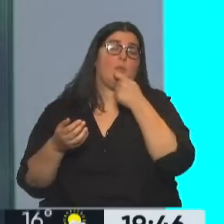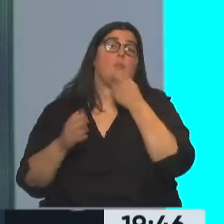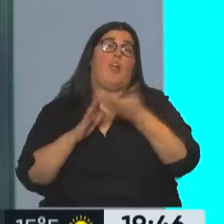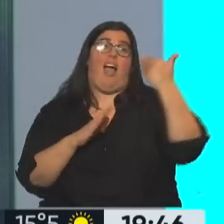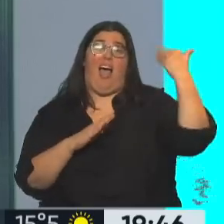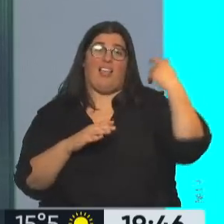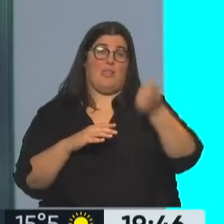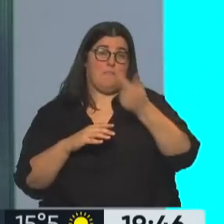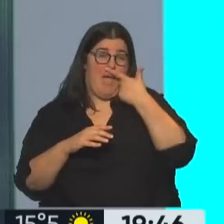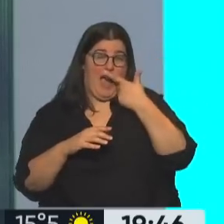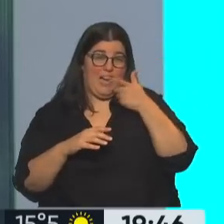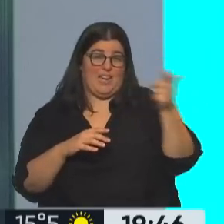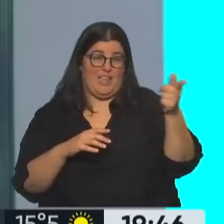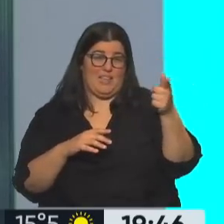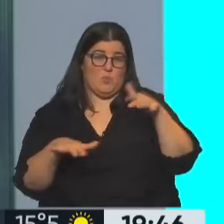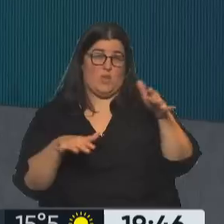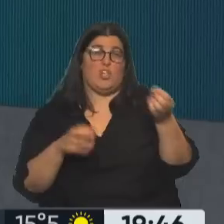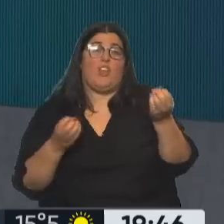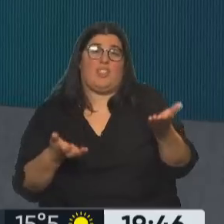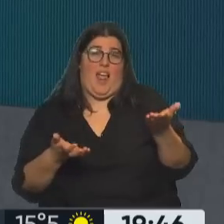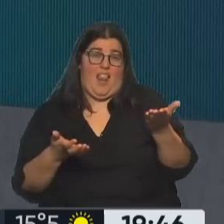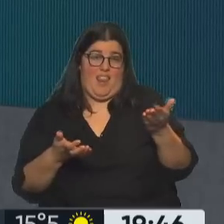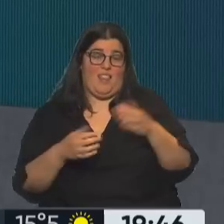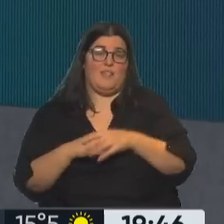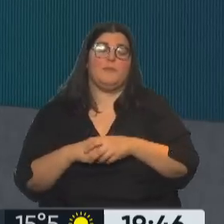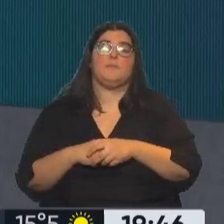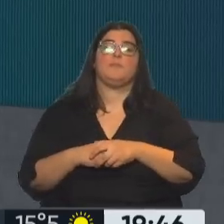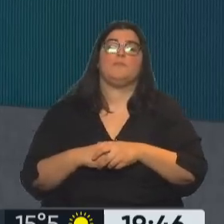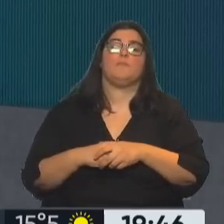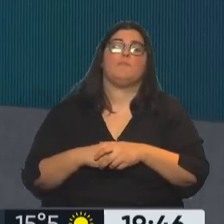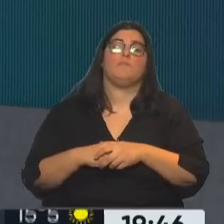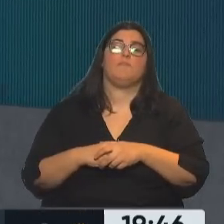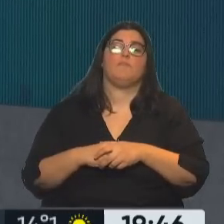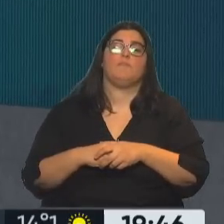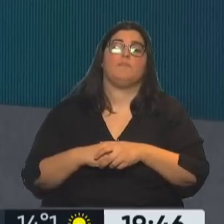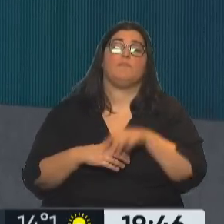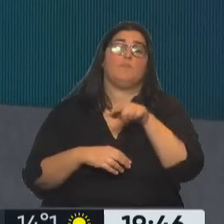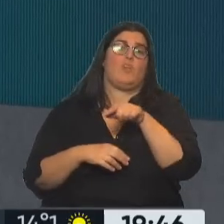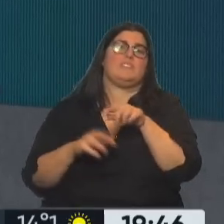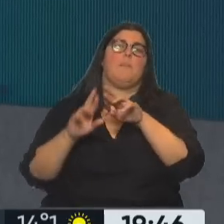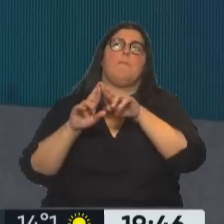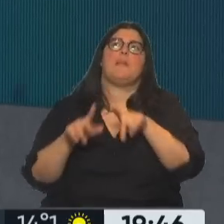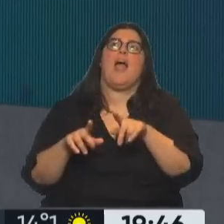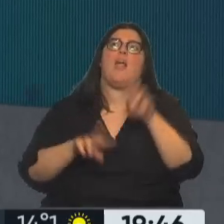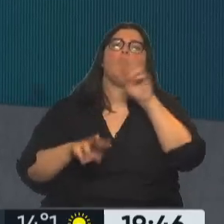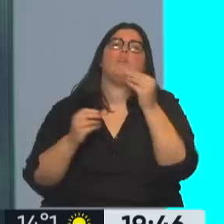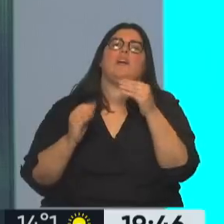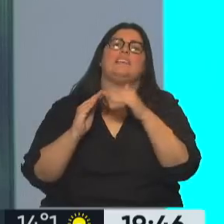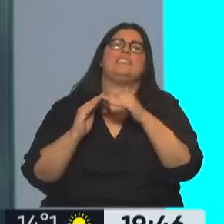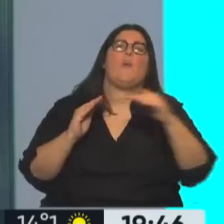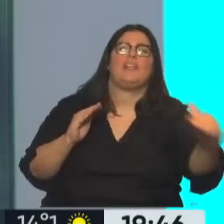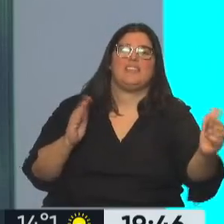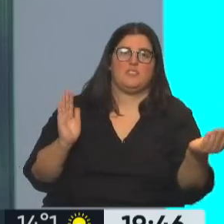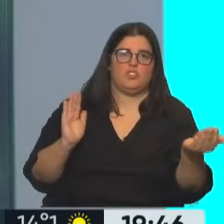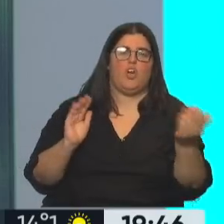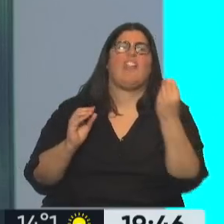discutir paritarias si aumentan los precios? Ahora, un plan de estabilización, ¿no? Digo que en eso prácticamente todo el mundo coincide. Bueno, pero el plan de estabilización,